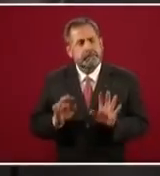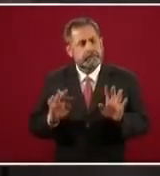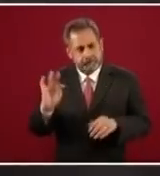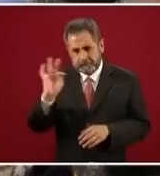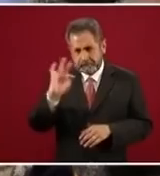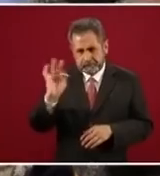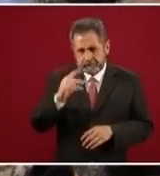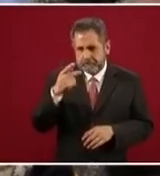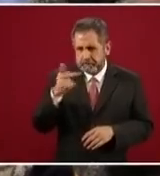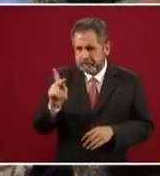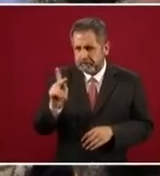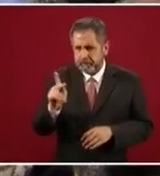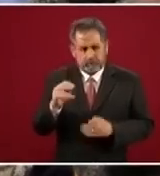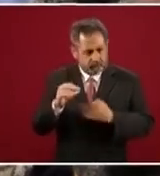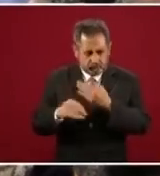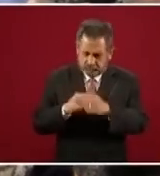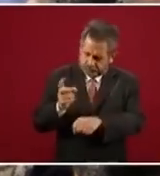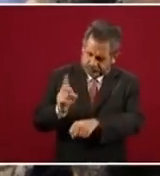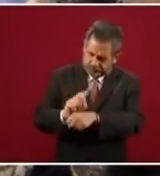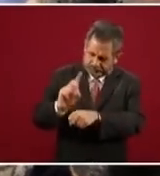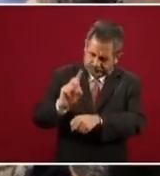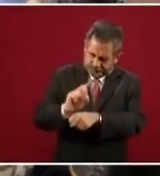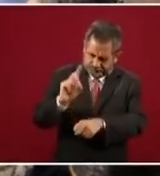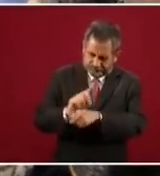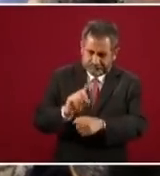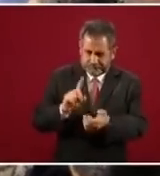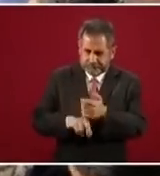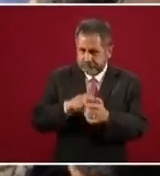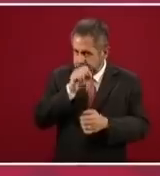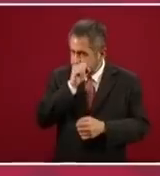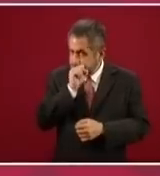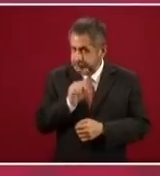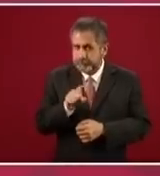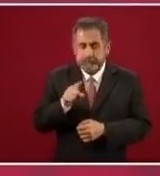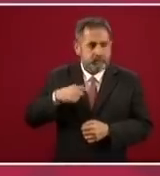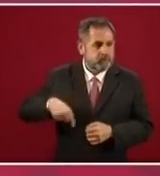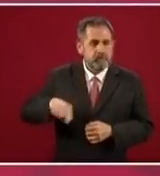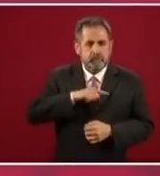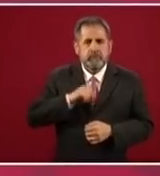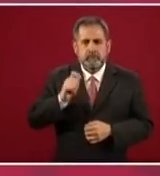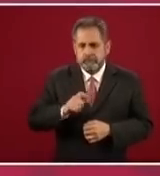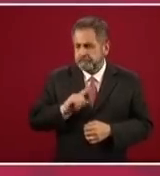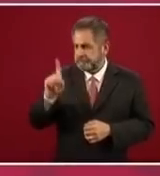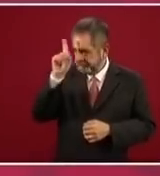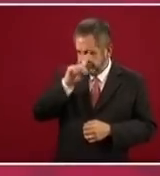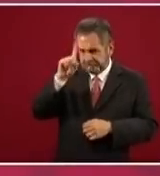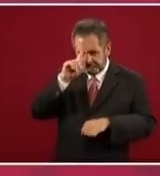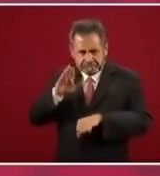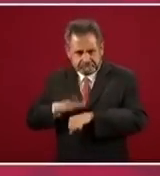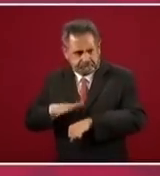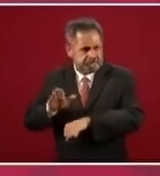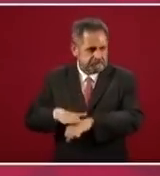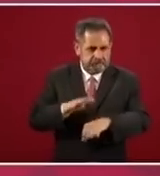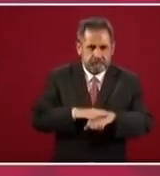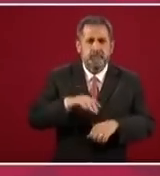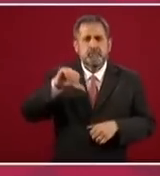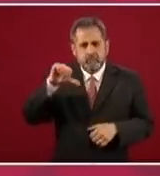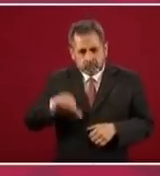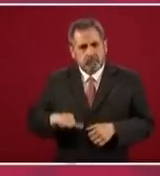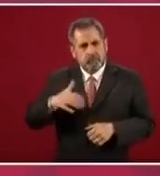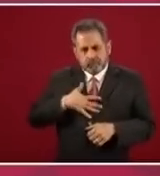Puede ser, pero todos los días estamos recomendando. Hoy lo